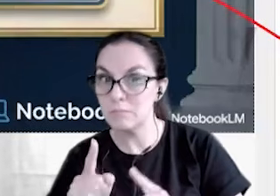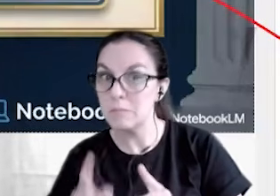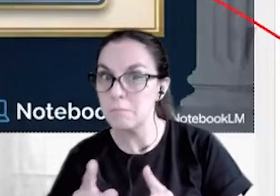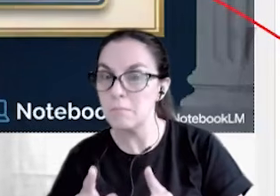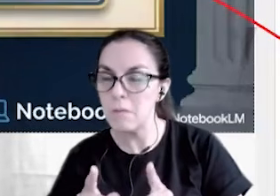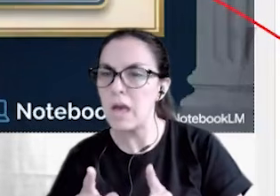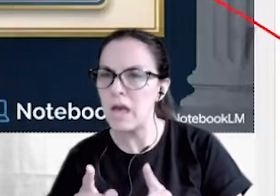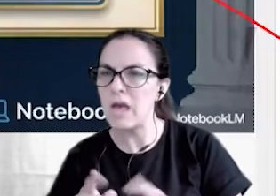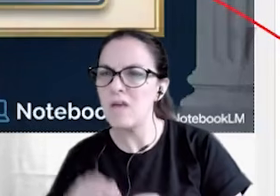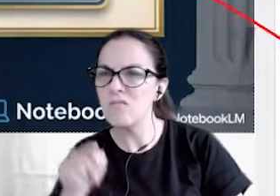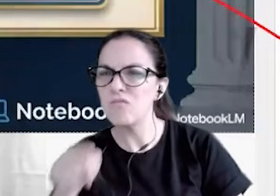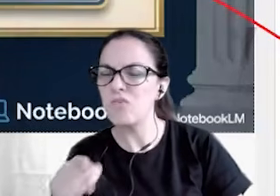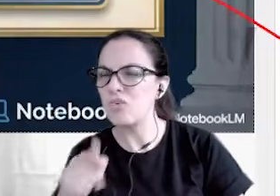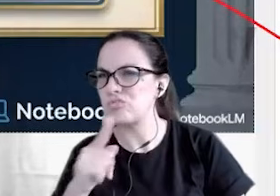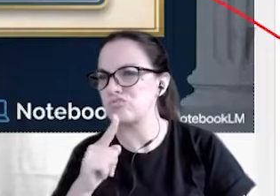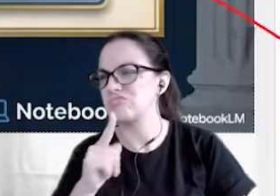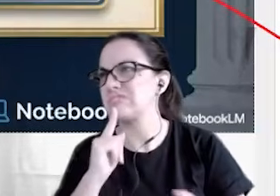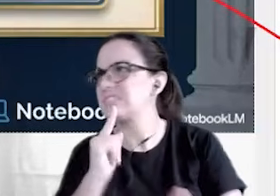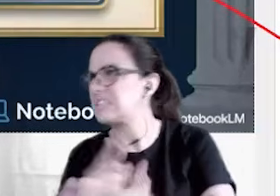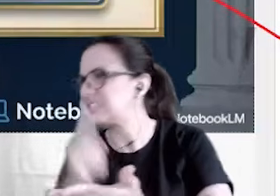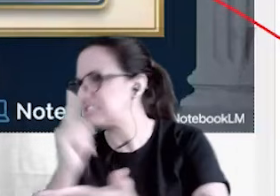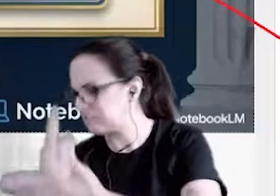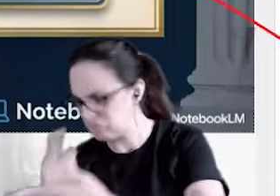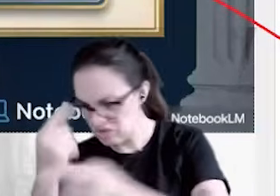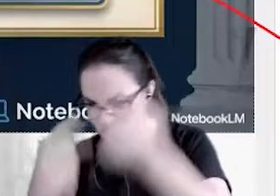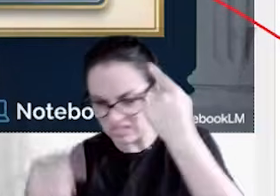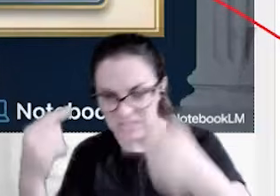estructura, tenés fallos dispares, lo que hubiera